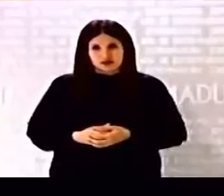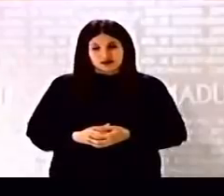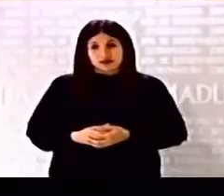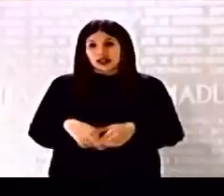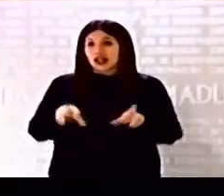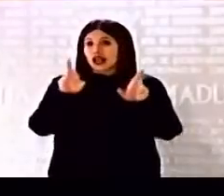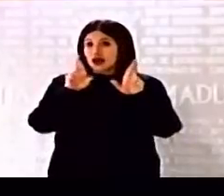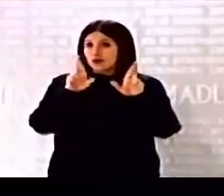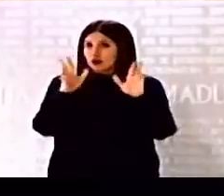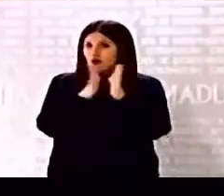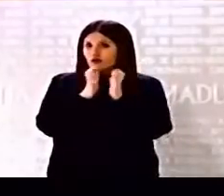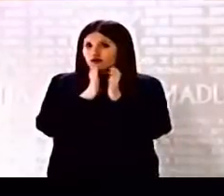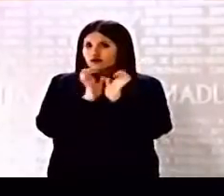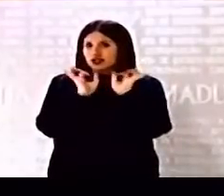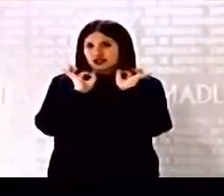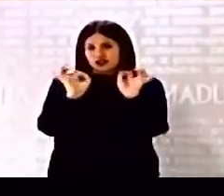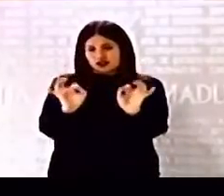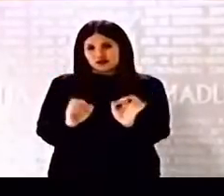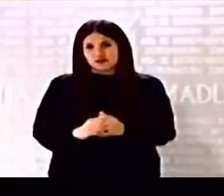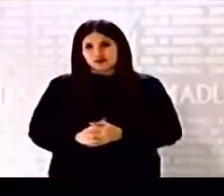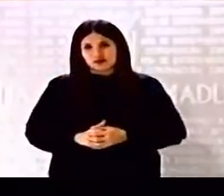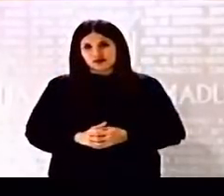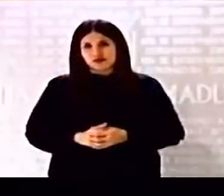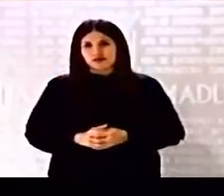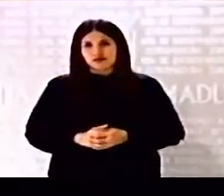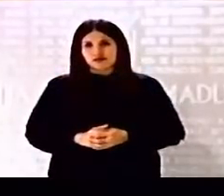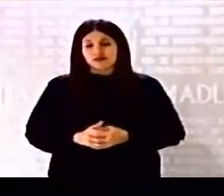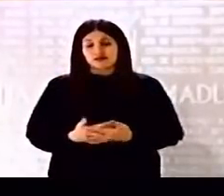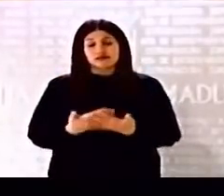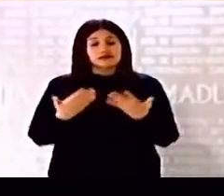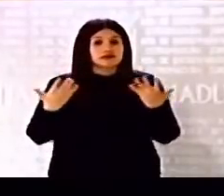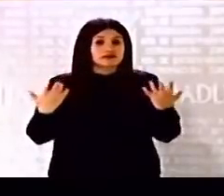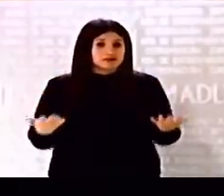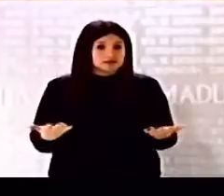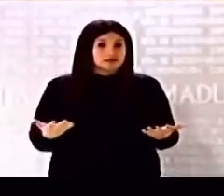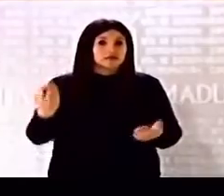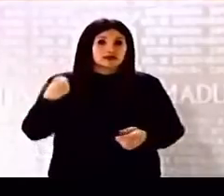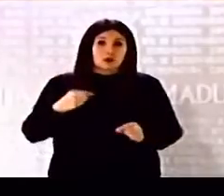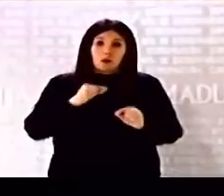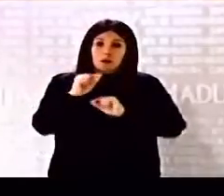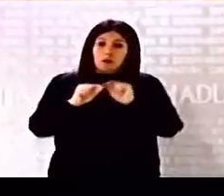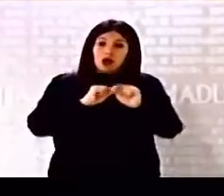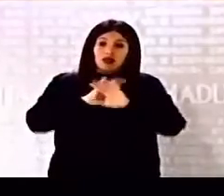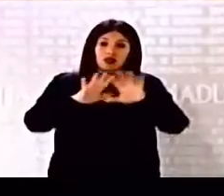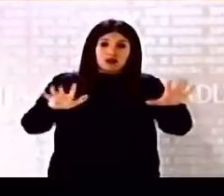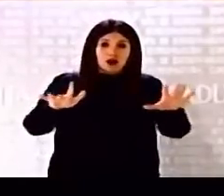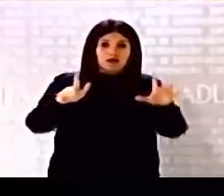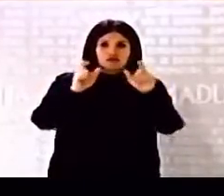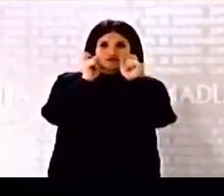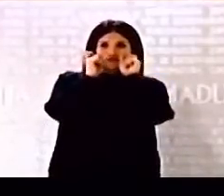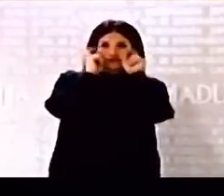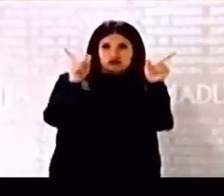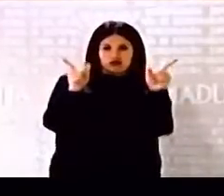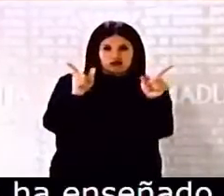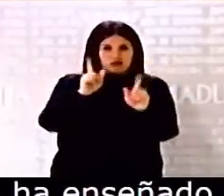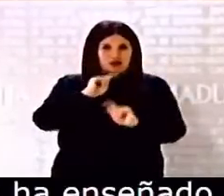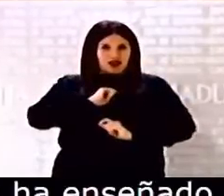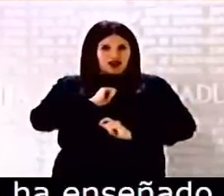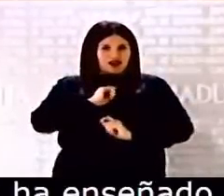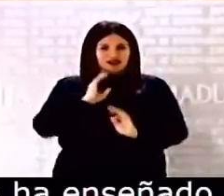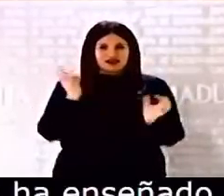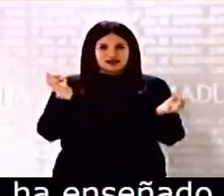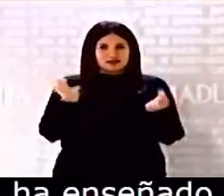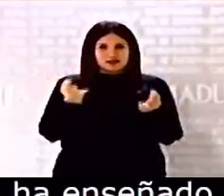Espero y deseo que sea así. Sin embargo, lo que nos ha enseñado esta pandemia es